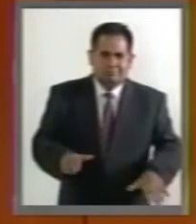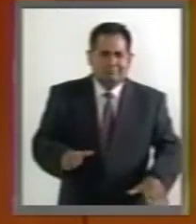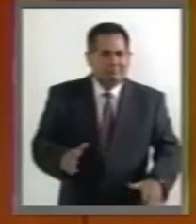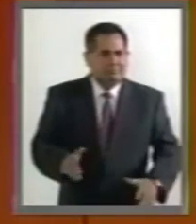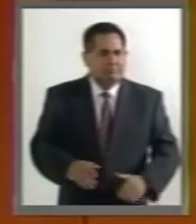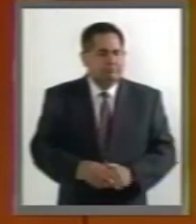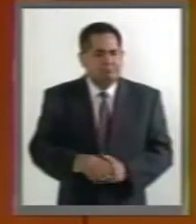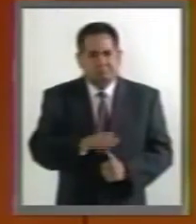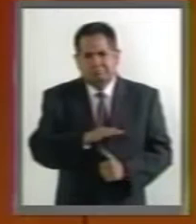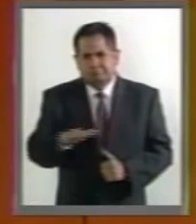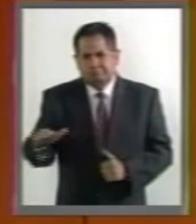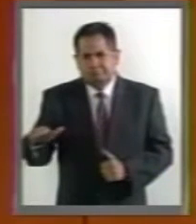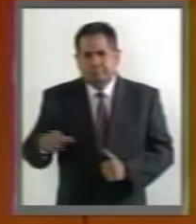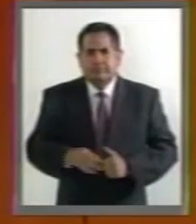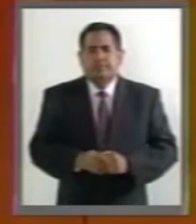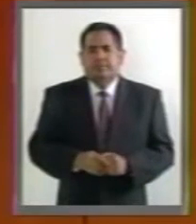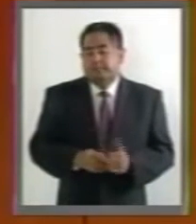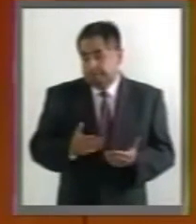Y ahora